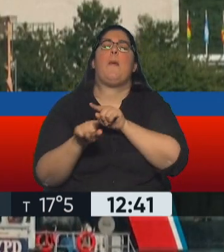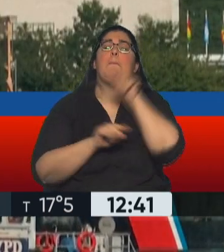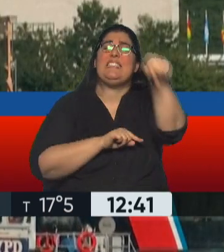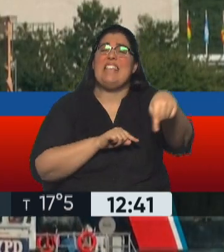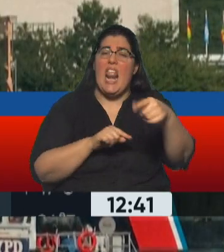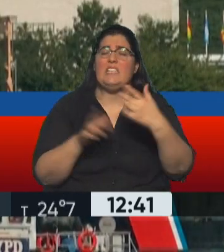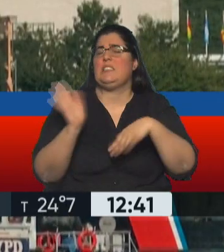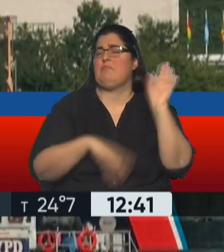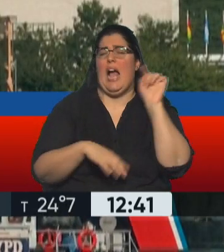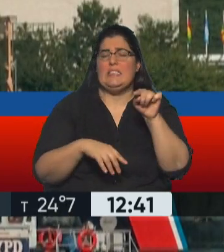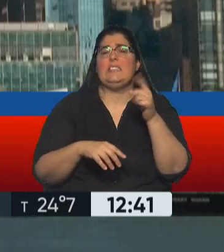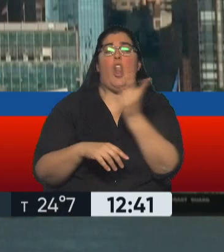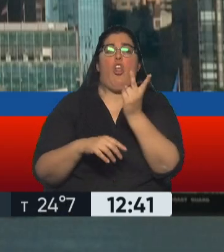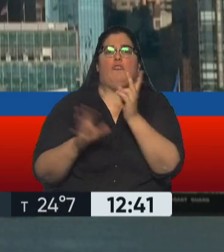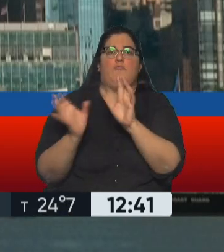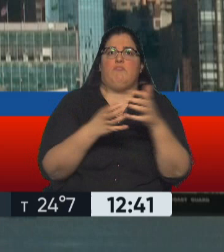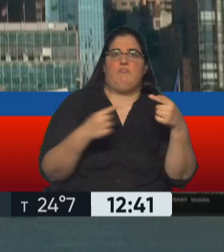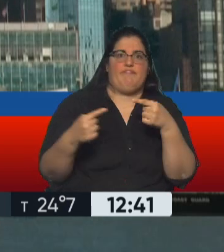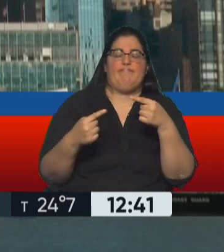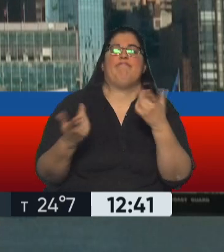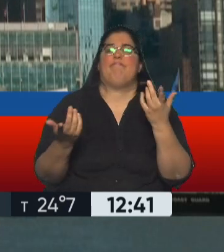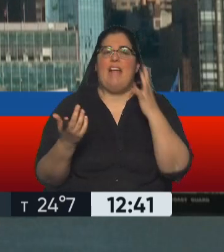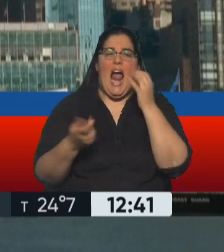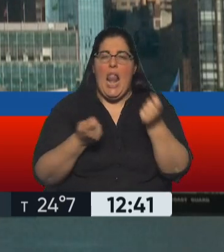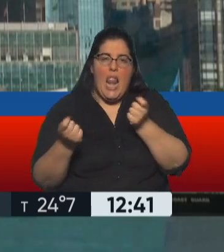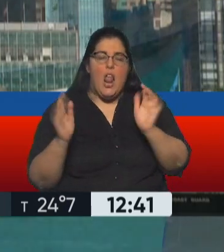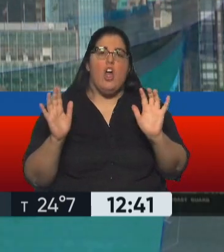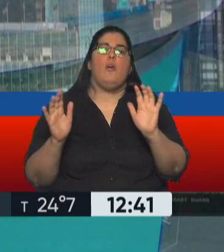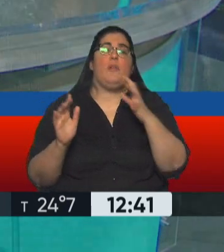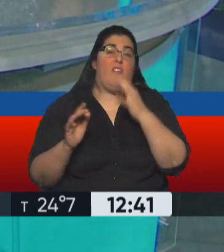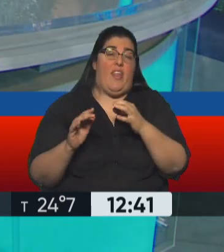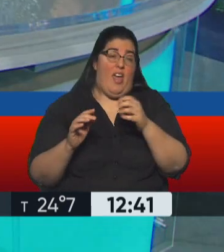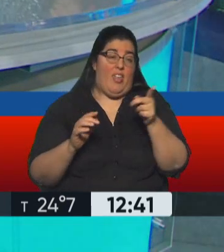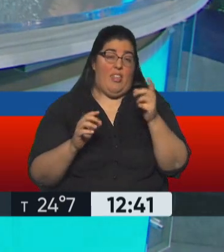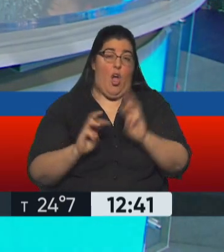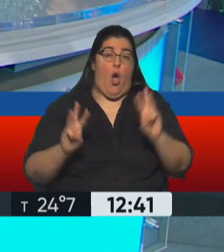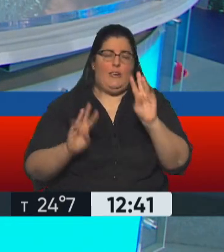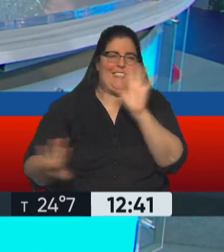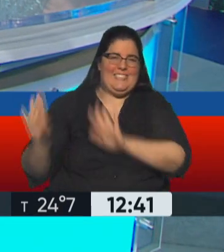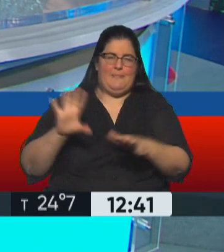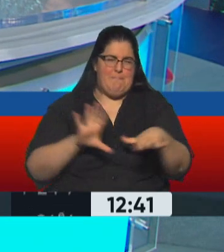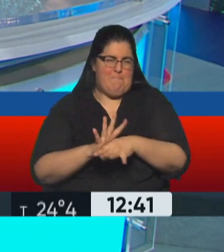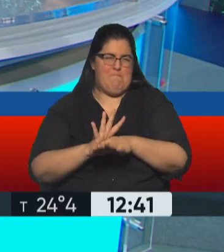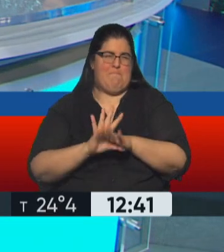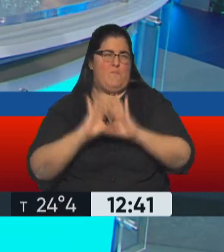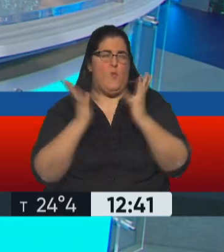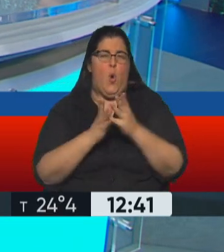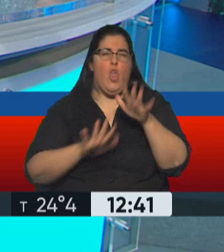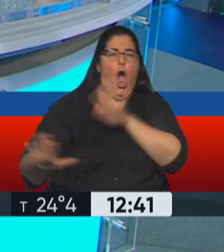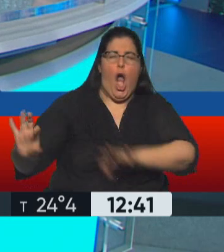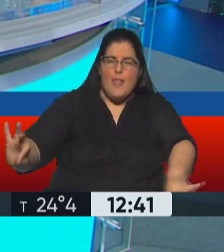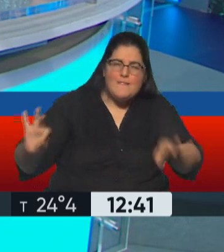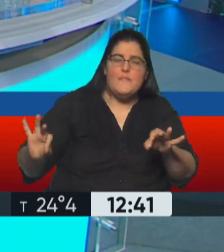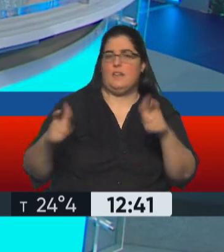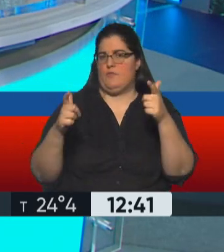podían encontrar los dos bandos, pero está lejísimo de reflejar este nuevo orden en donde hay nuevas potencias que ascienden,